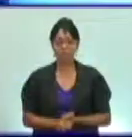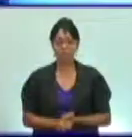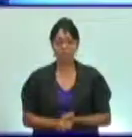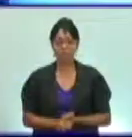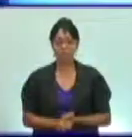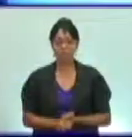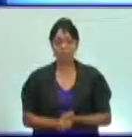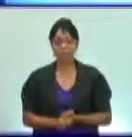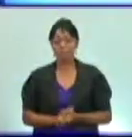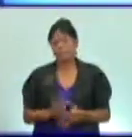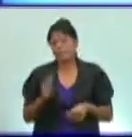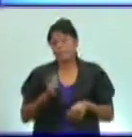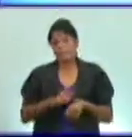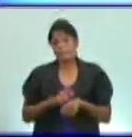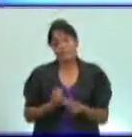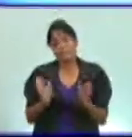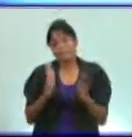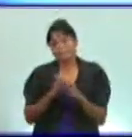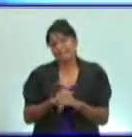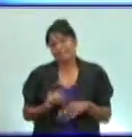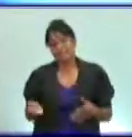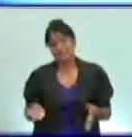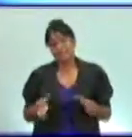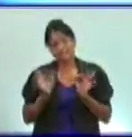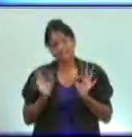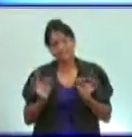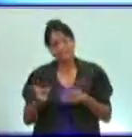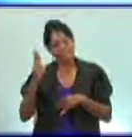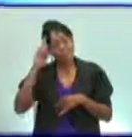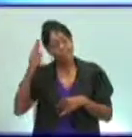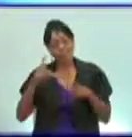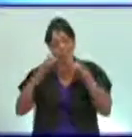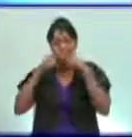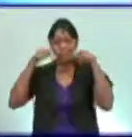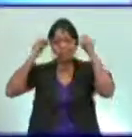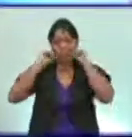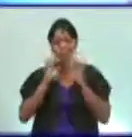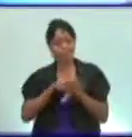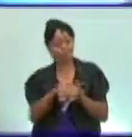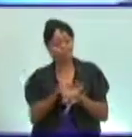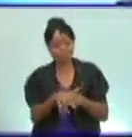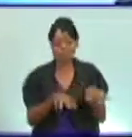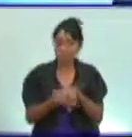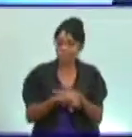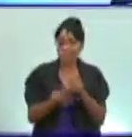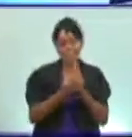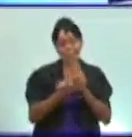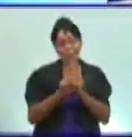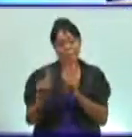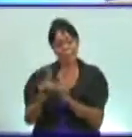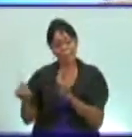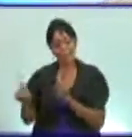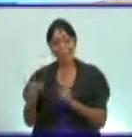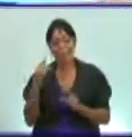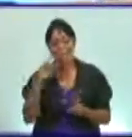Bueno, ya no nos queda tiempo para más. Siempre recuerden cumplir con todas las medidas higiénico-sanitarias y nos vamos a ver entonces en un